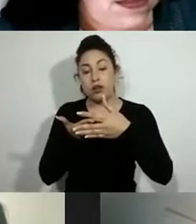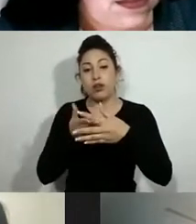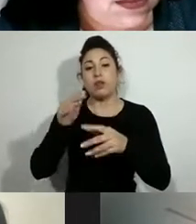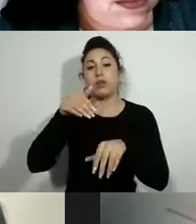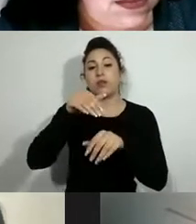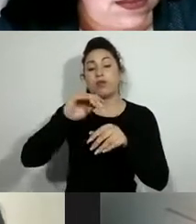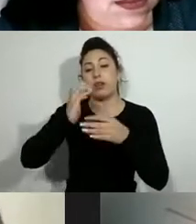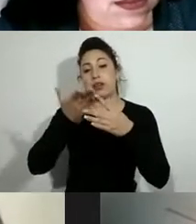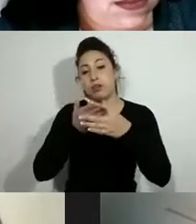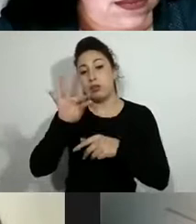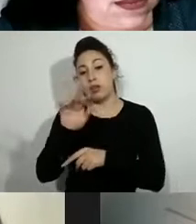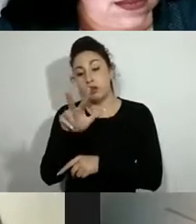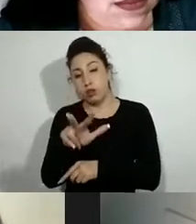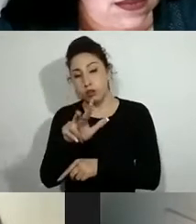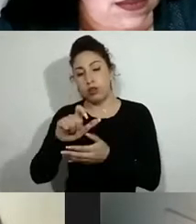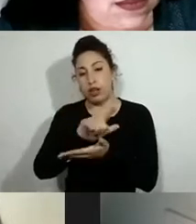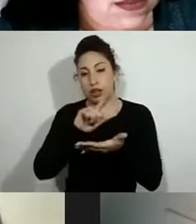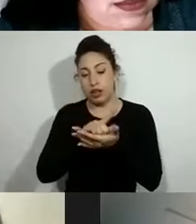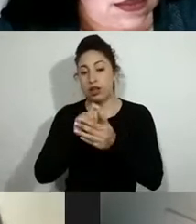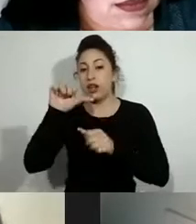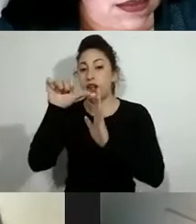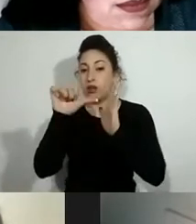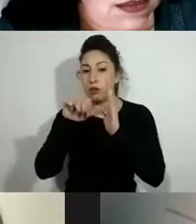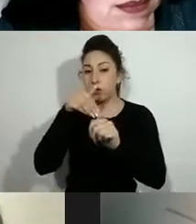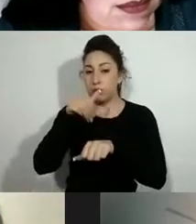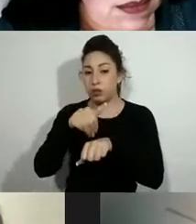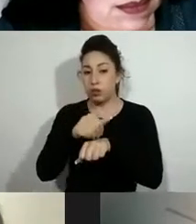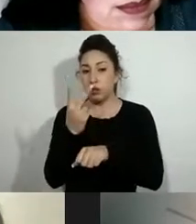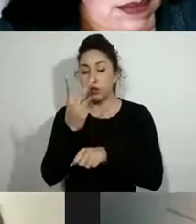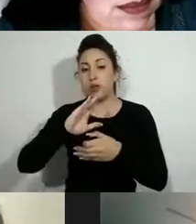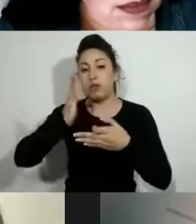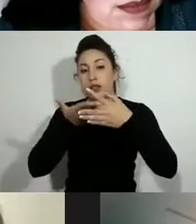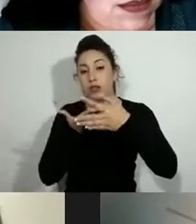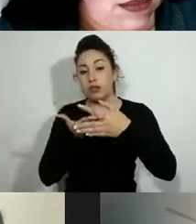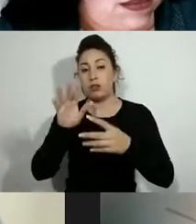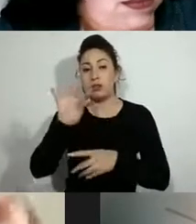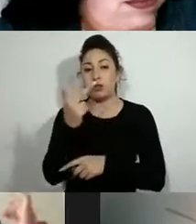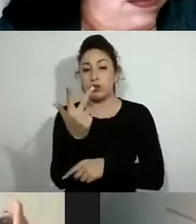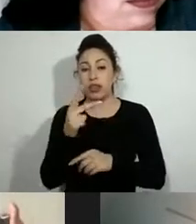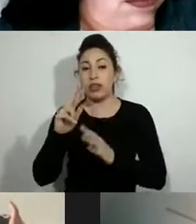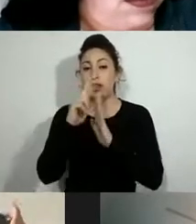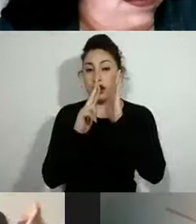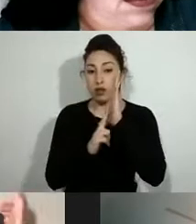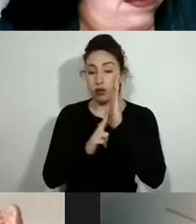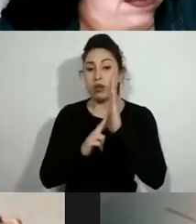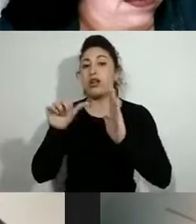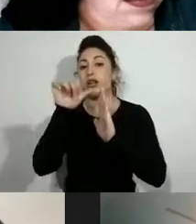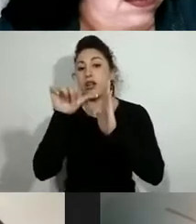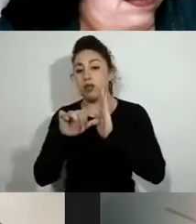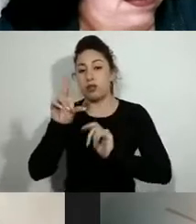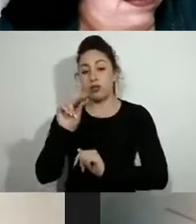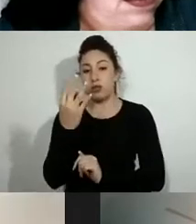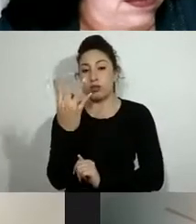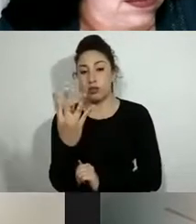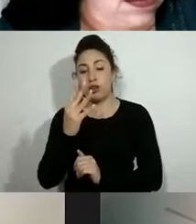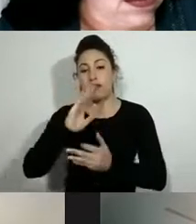48ª de la ley, y el artículo 2, fracción 48ª del reglamento, y el artículo 84,